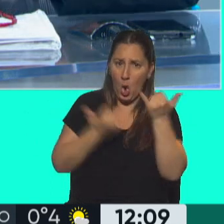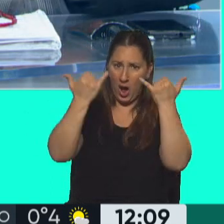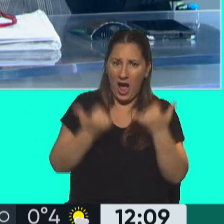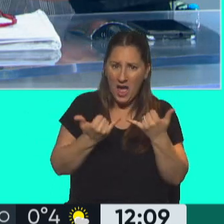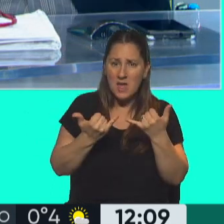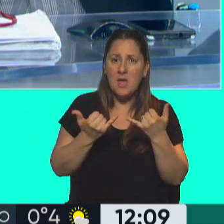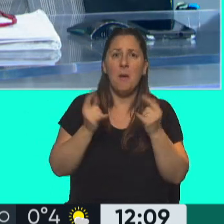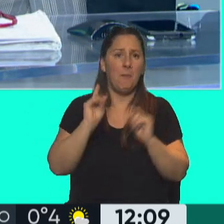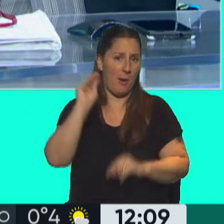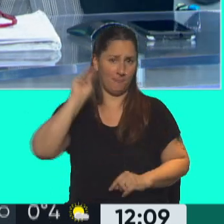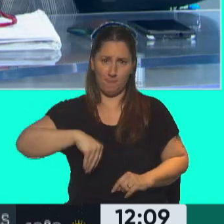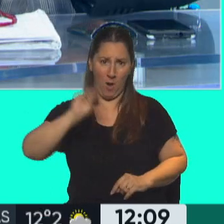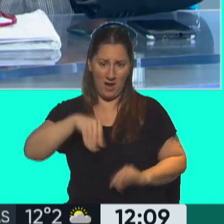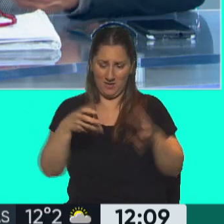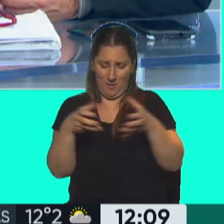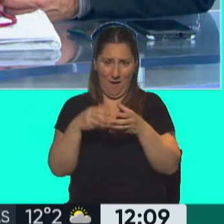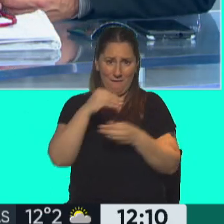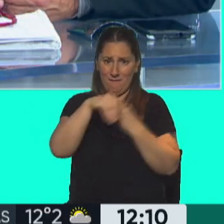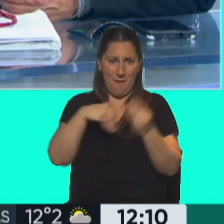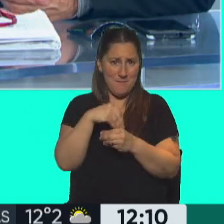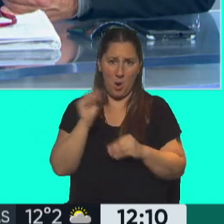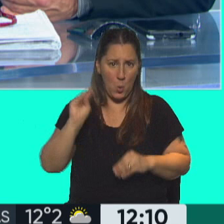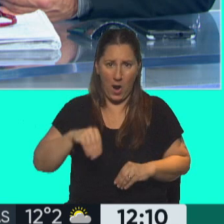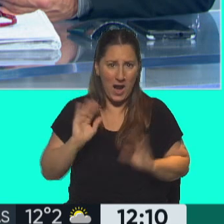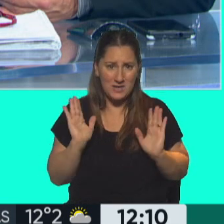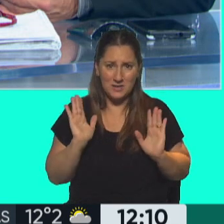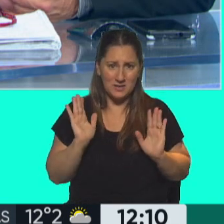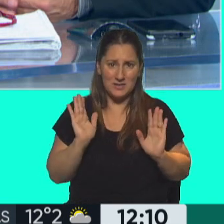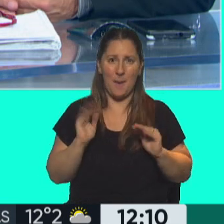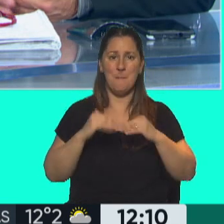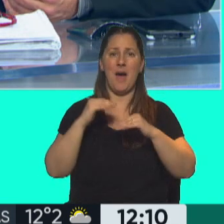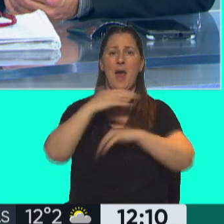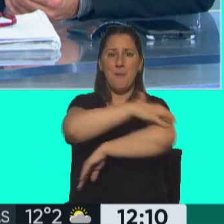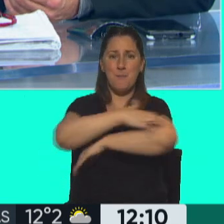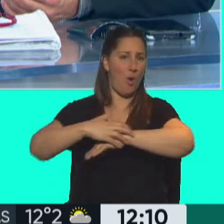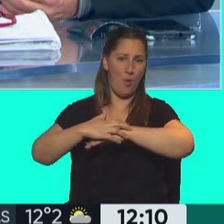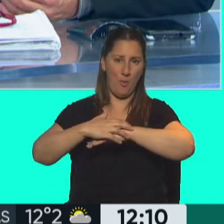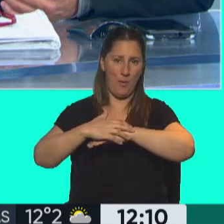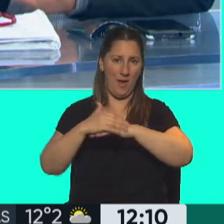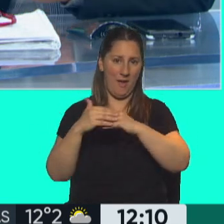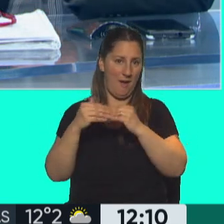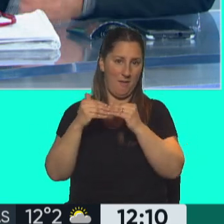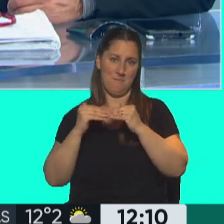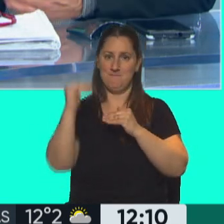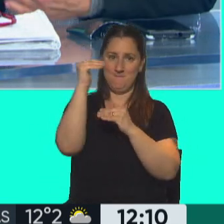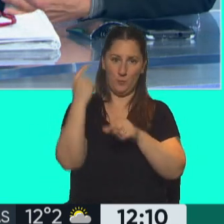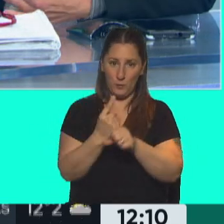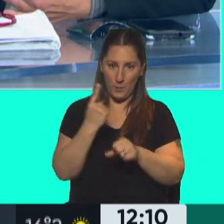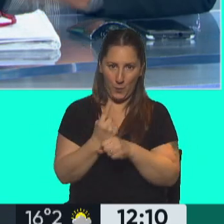ese salario no le alcanza para el grupo familiar para pasar de la línea de pobreza. Pasa que también se da este tipo